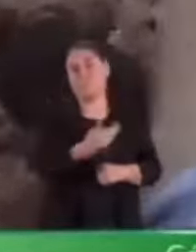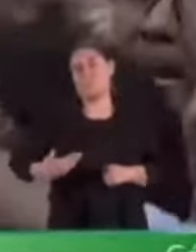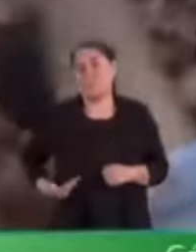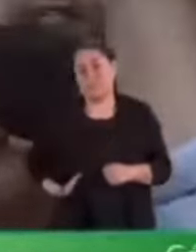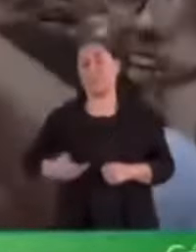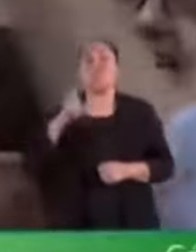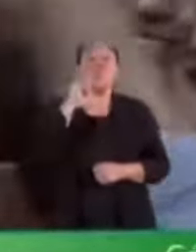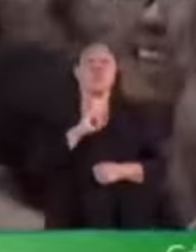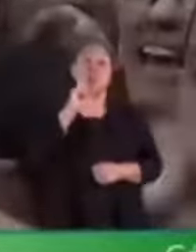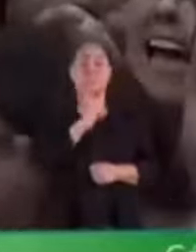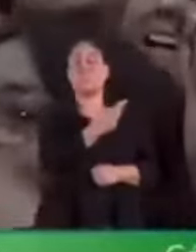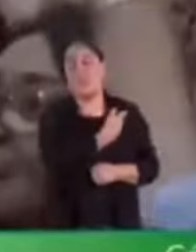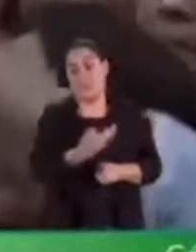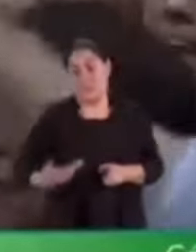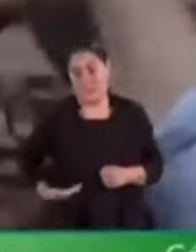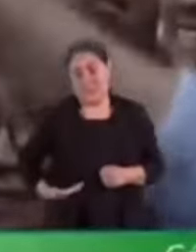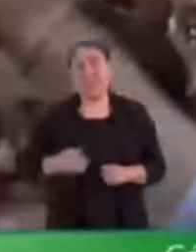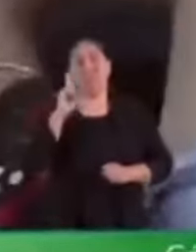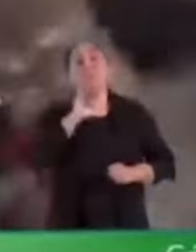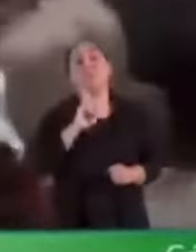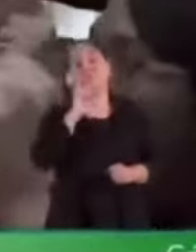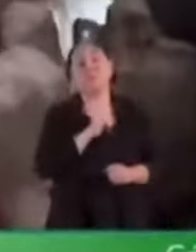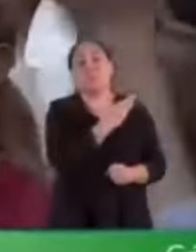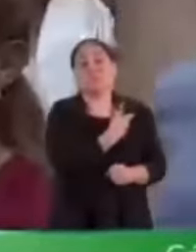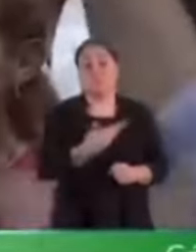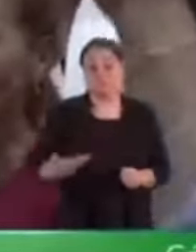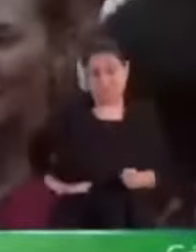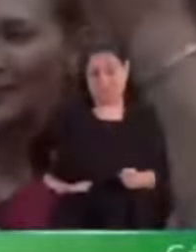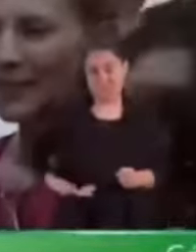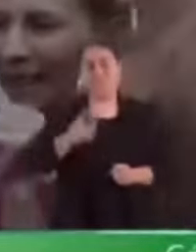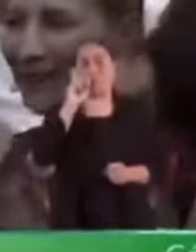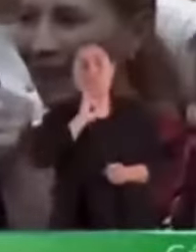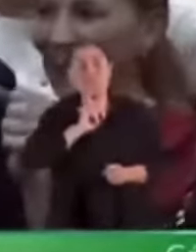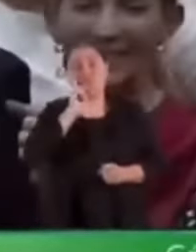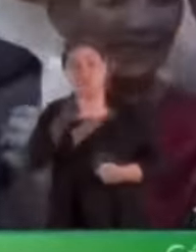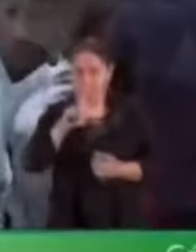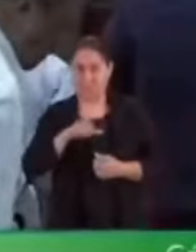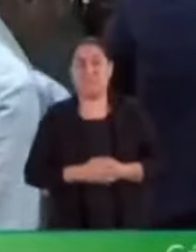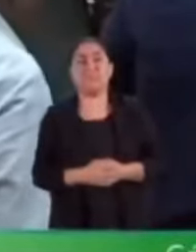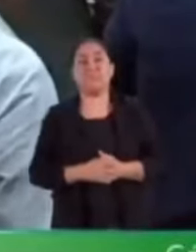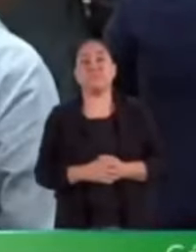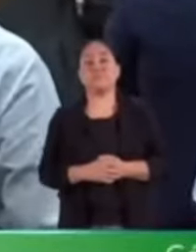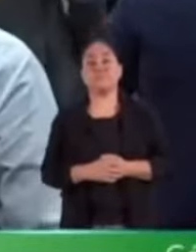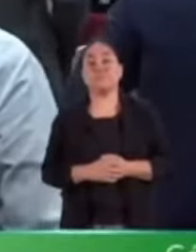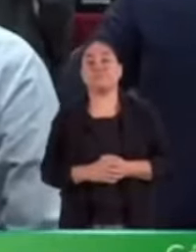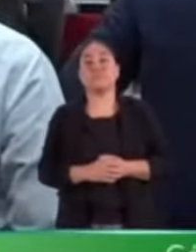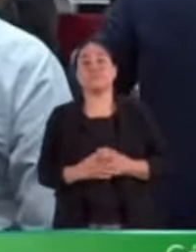¡Presidenta! ¡Presidenta! ¡Presidenta! Muchas gracias.